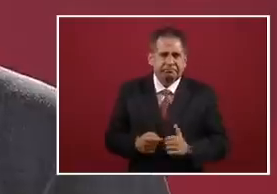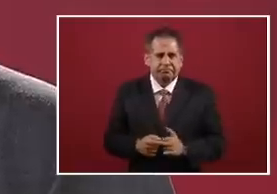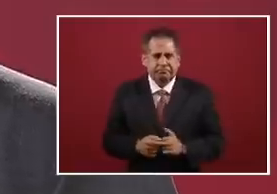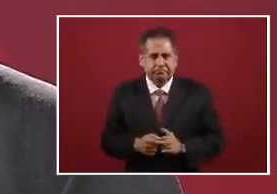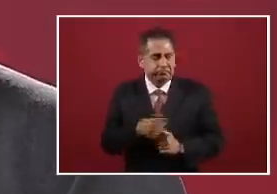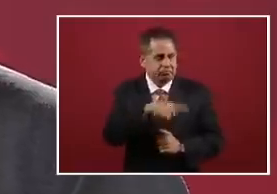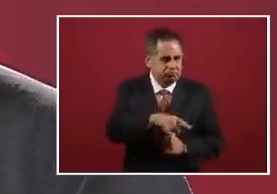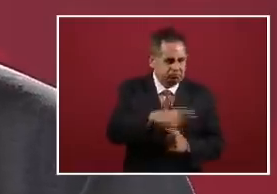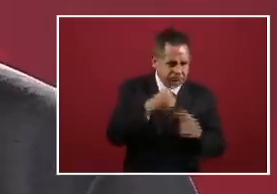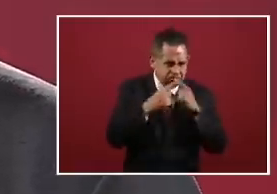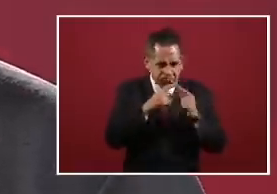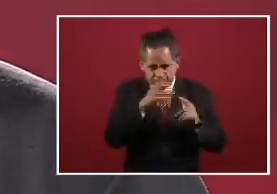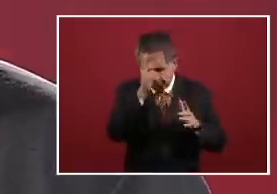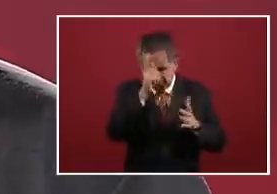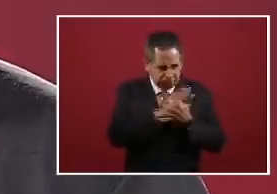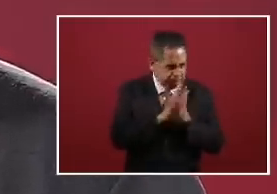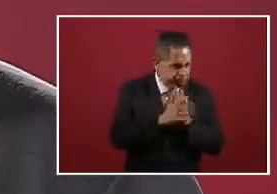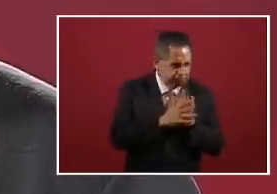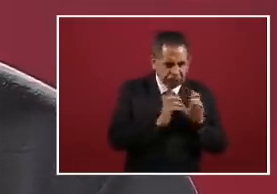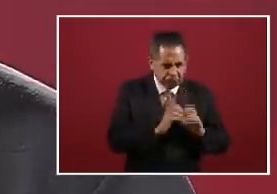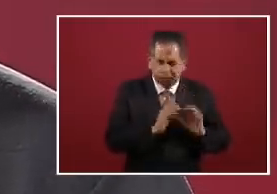pusieron de acuerdo